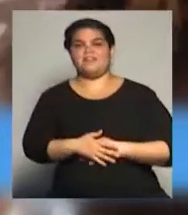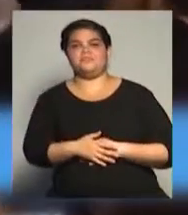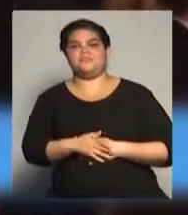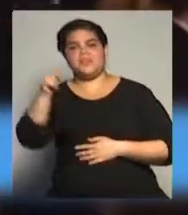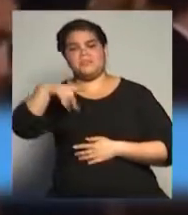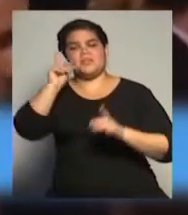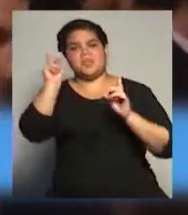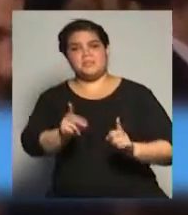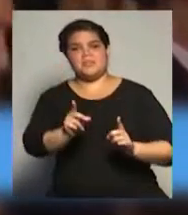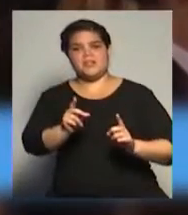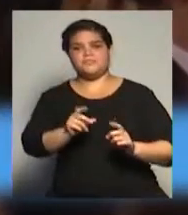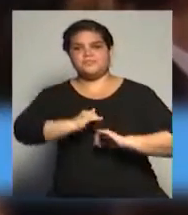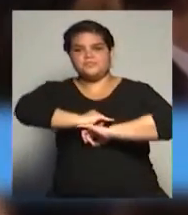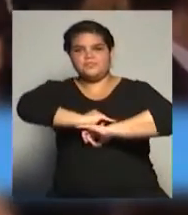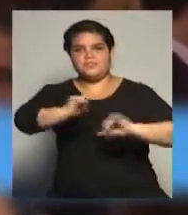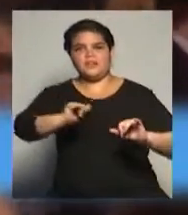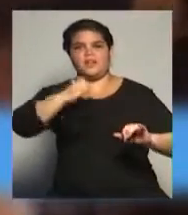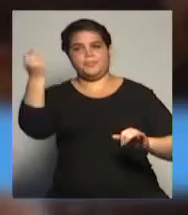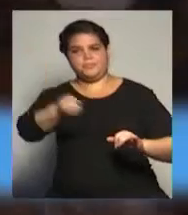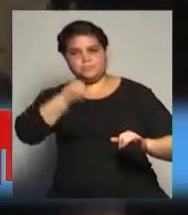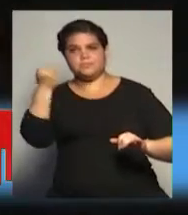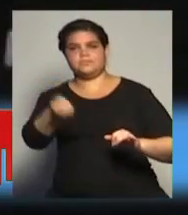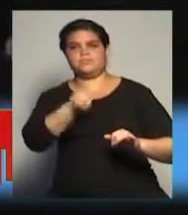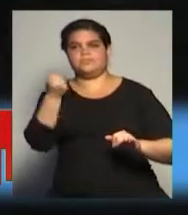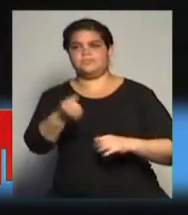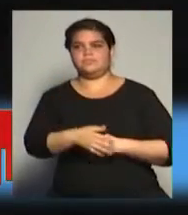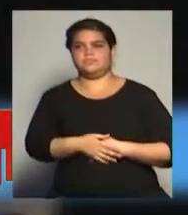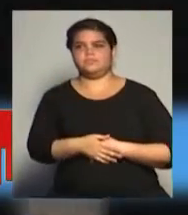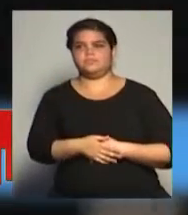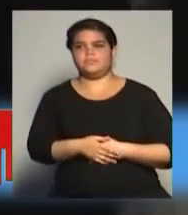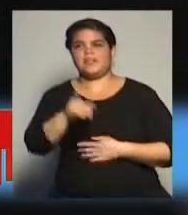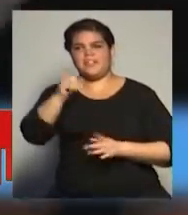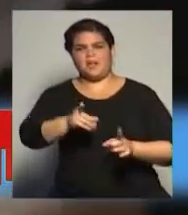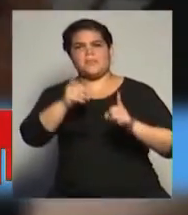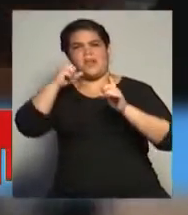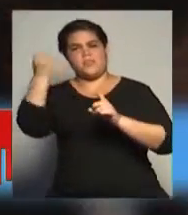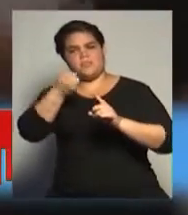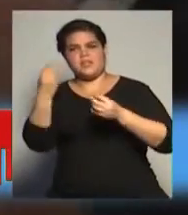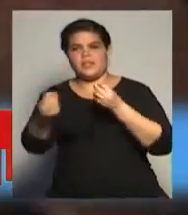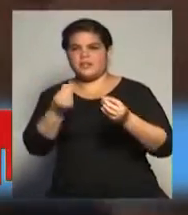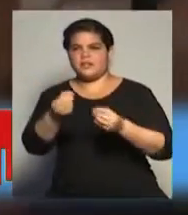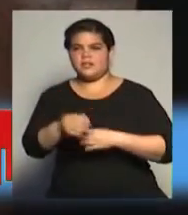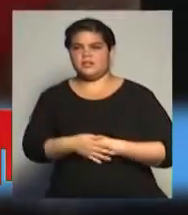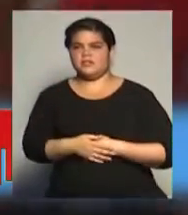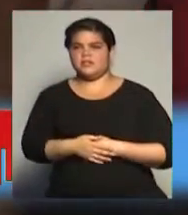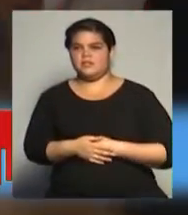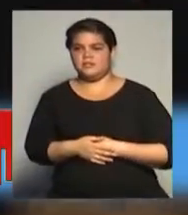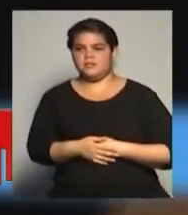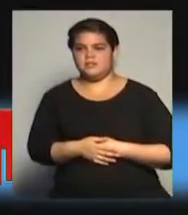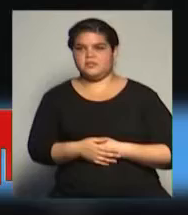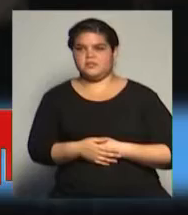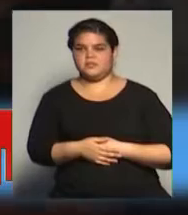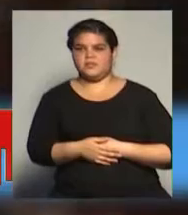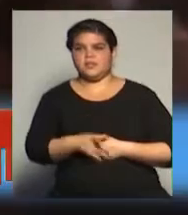mensaje profundo, significativo, interpelante. Hay algo también importante que implica a